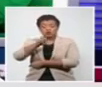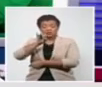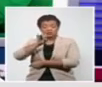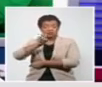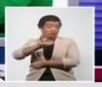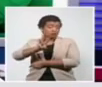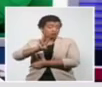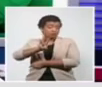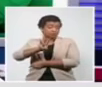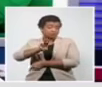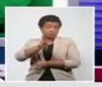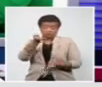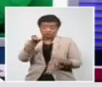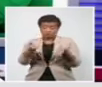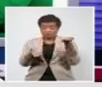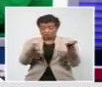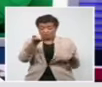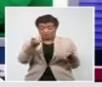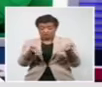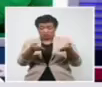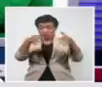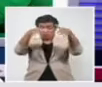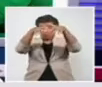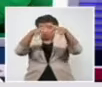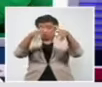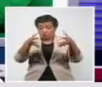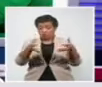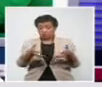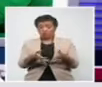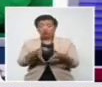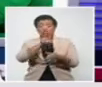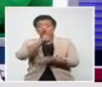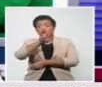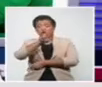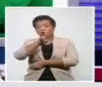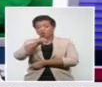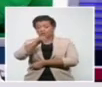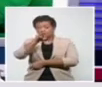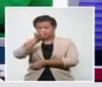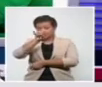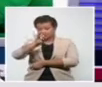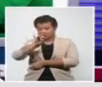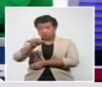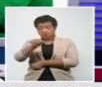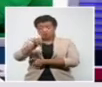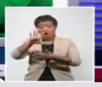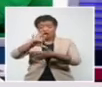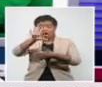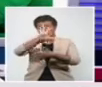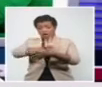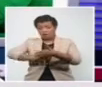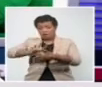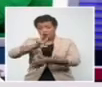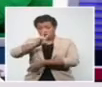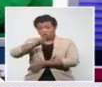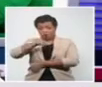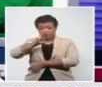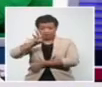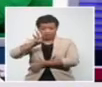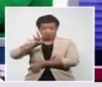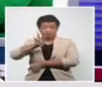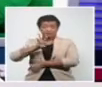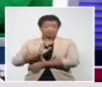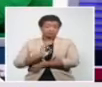en comparación con el mundo, que es de 2,17, y la región de las Américas de 2,3,